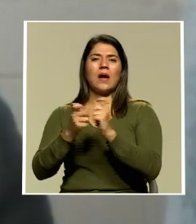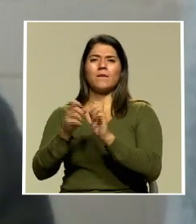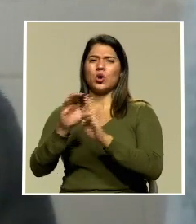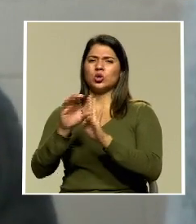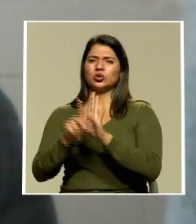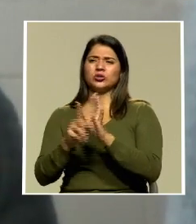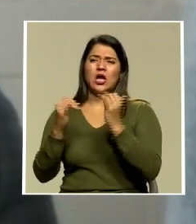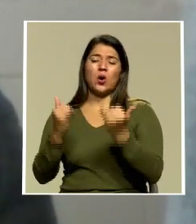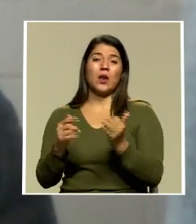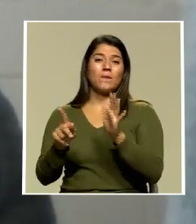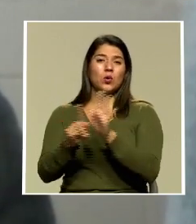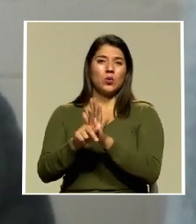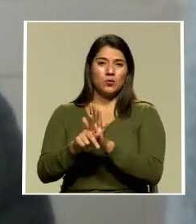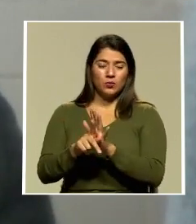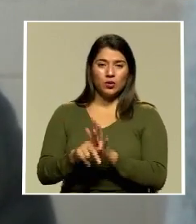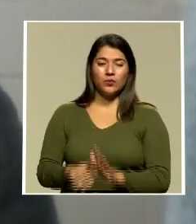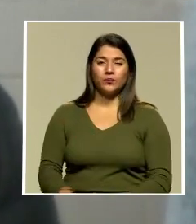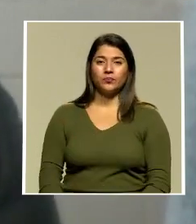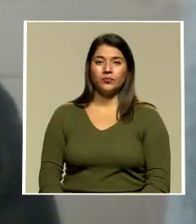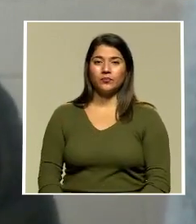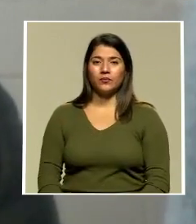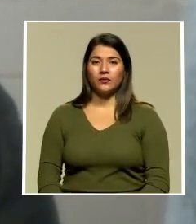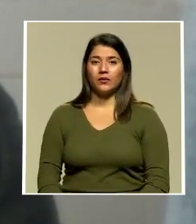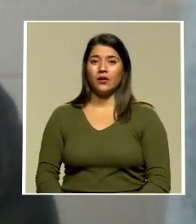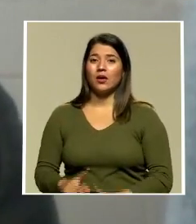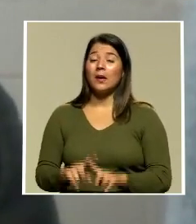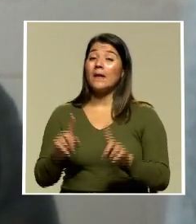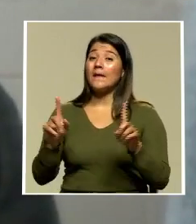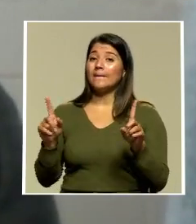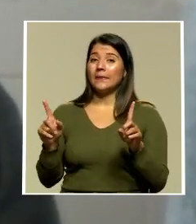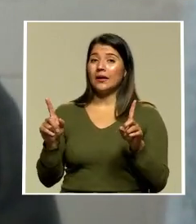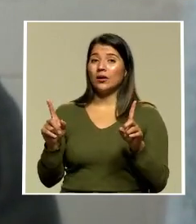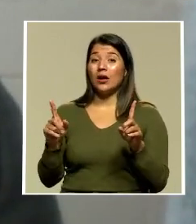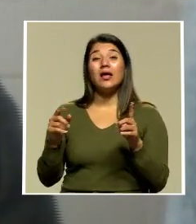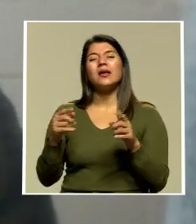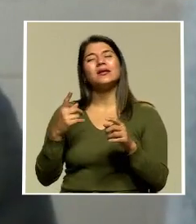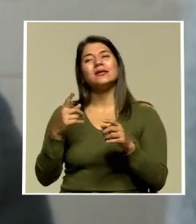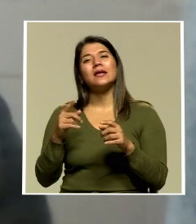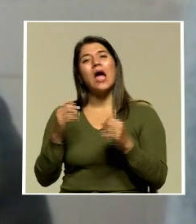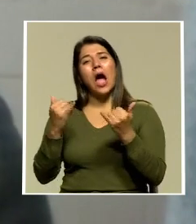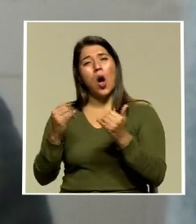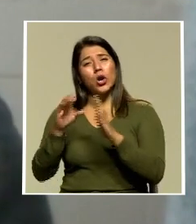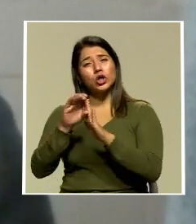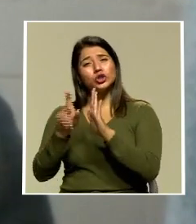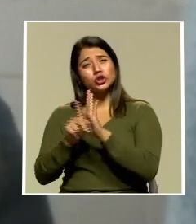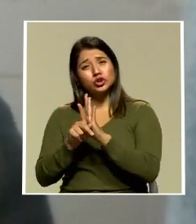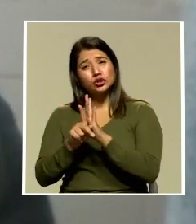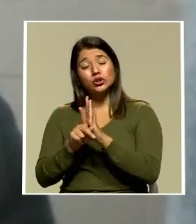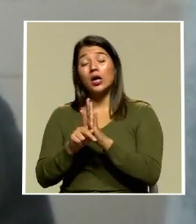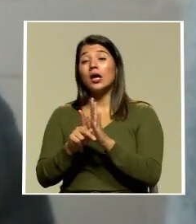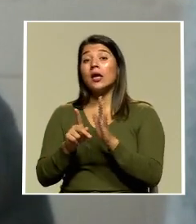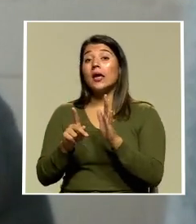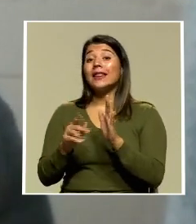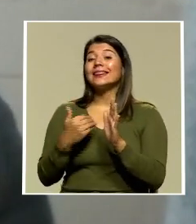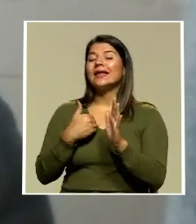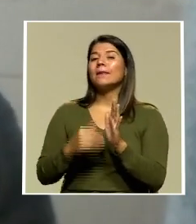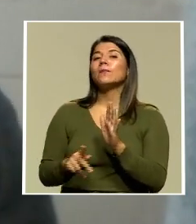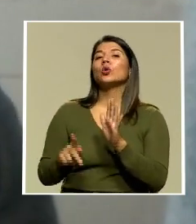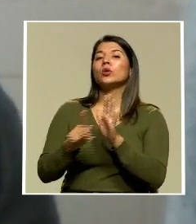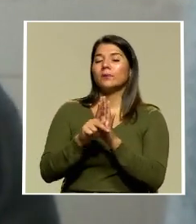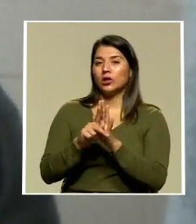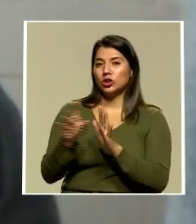prohibida cualquier tipo de reelección. Pero esas son las cosas que en septiembre por lo menos ya vamos a estar